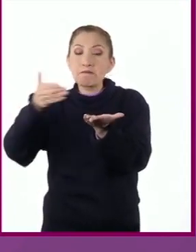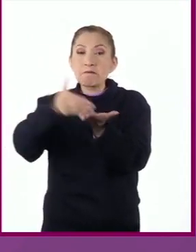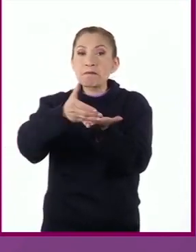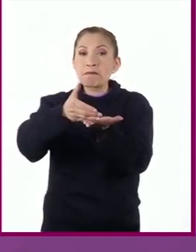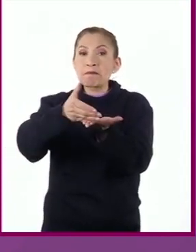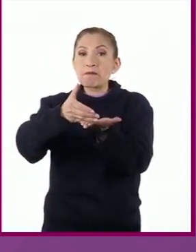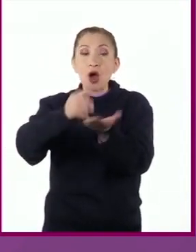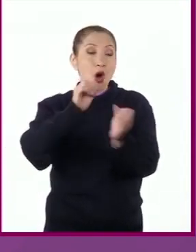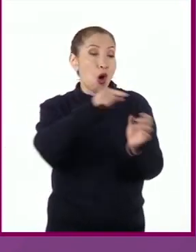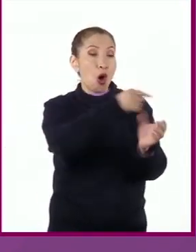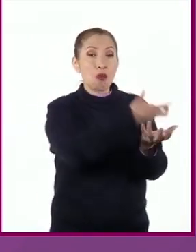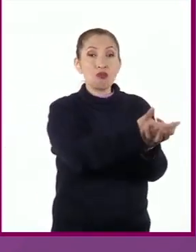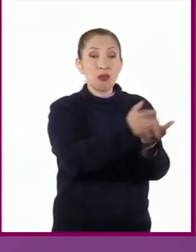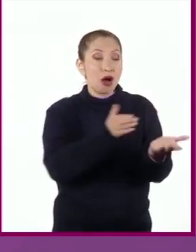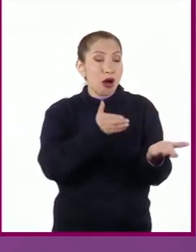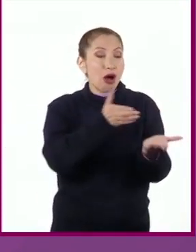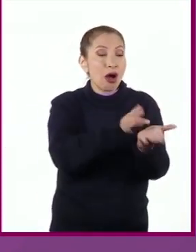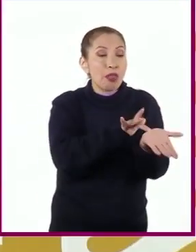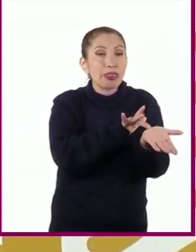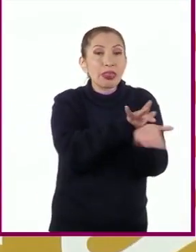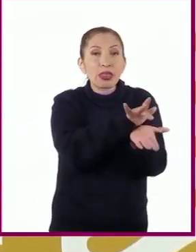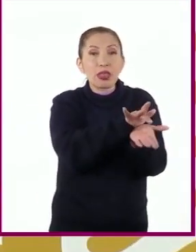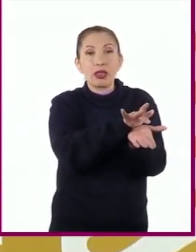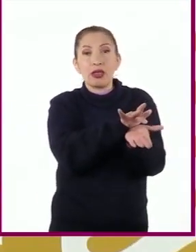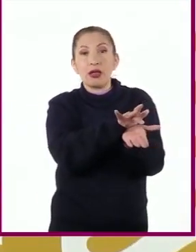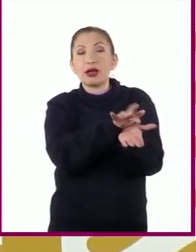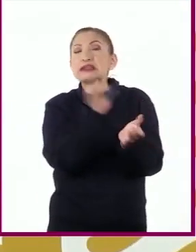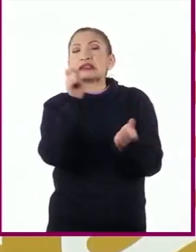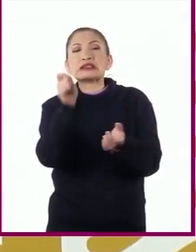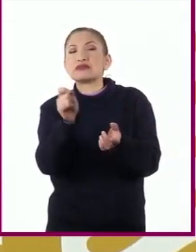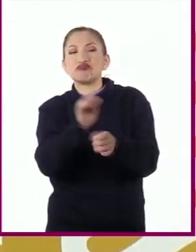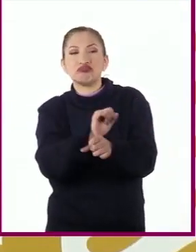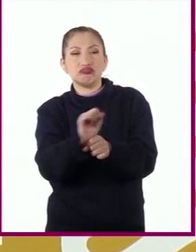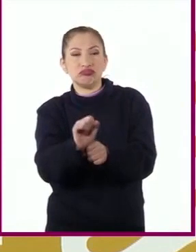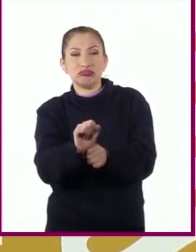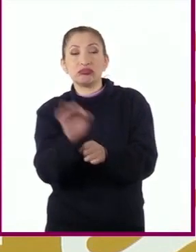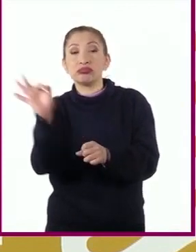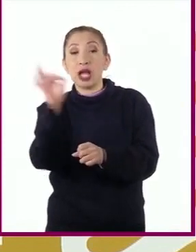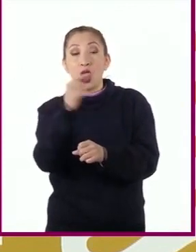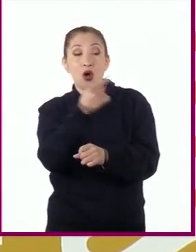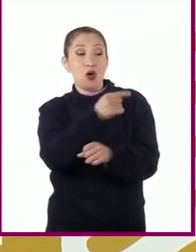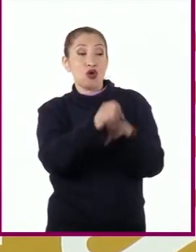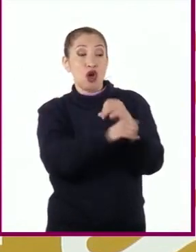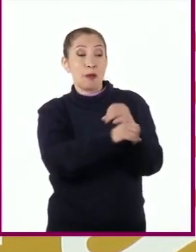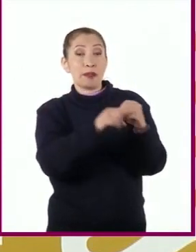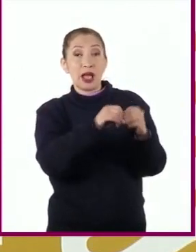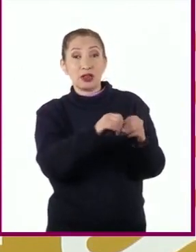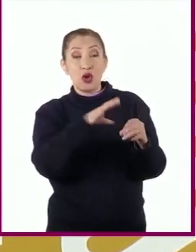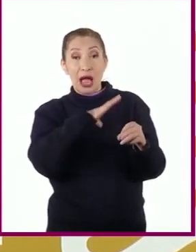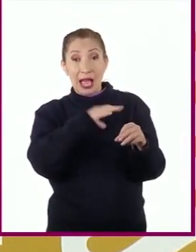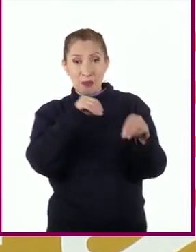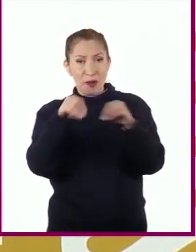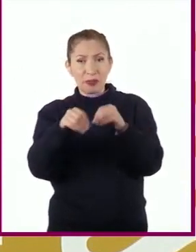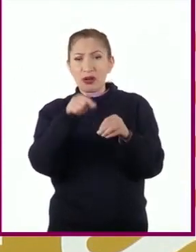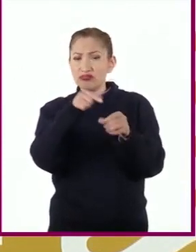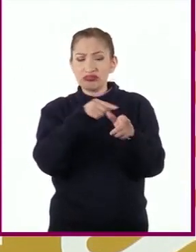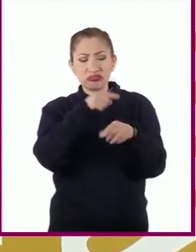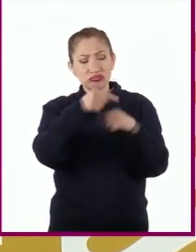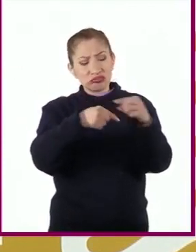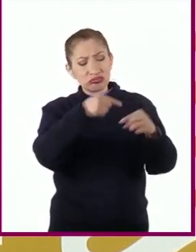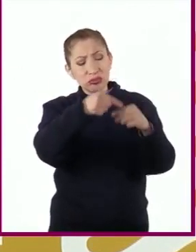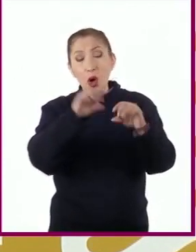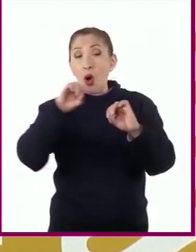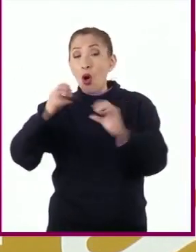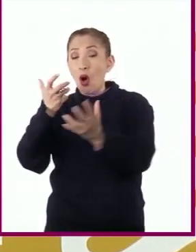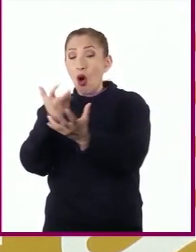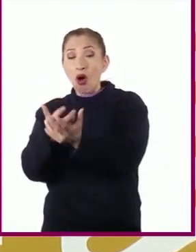él. ¿Qué quiere decir esto? Simple. Si un objeto está en movimiento o en